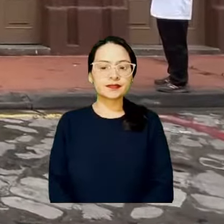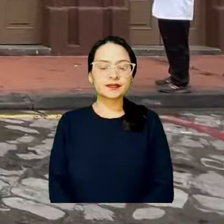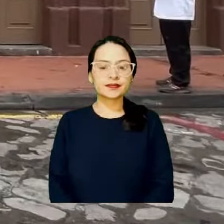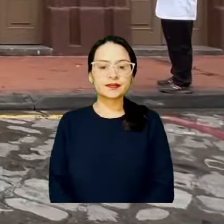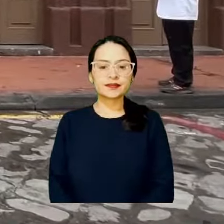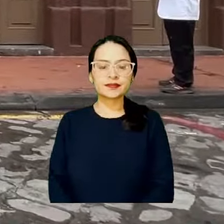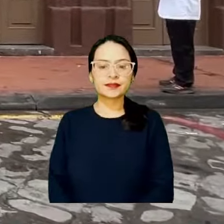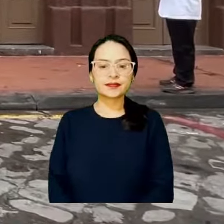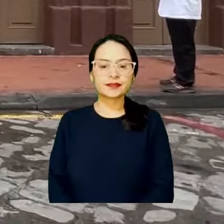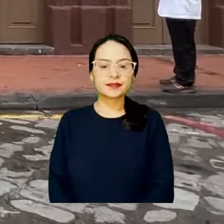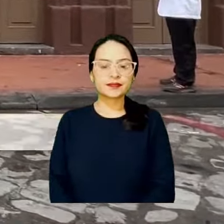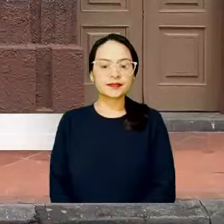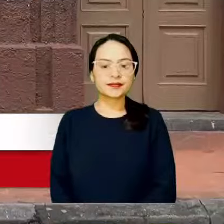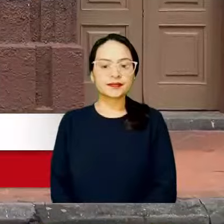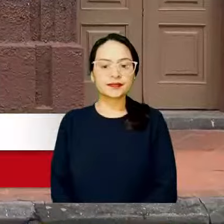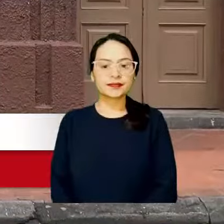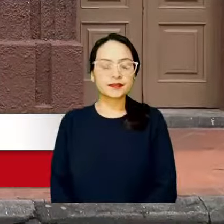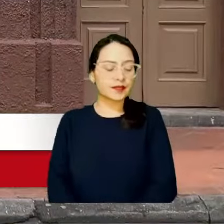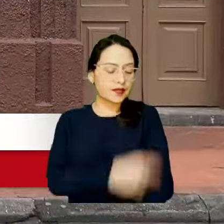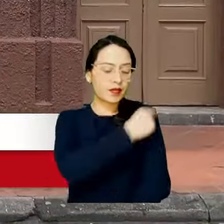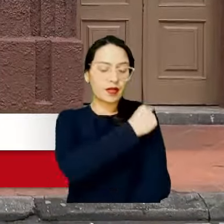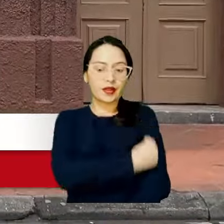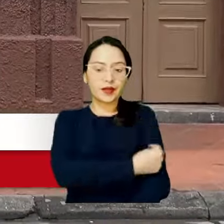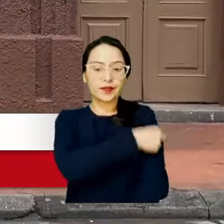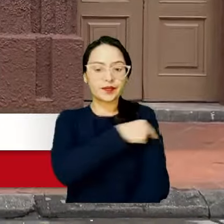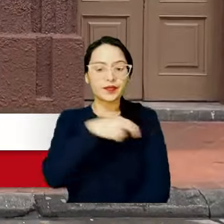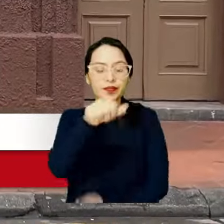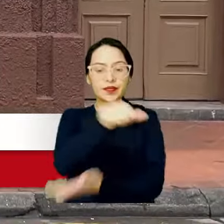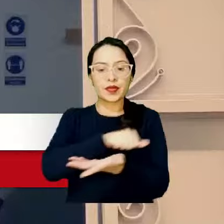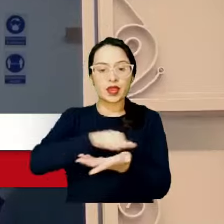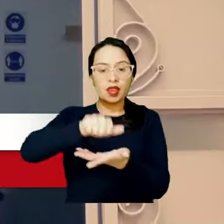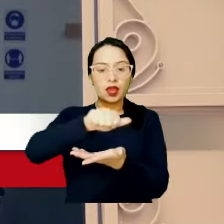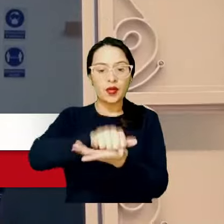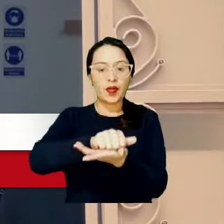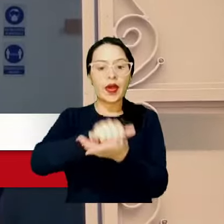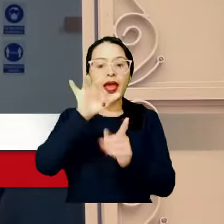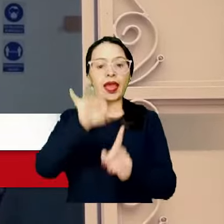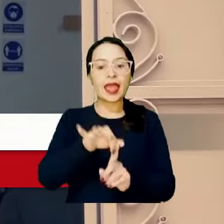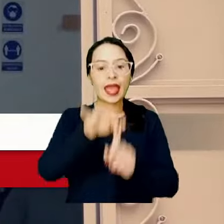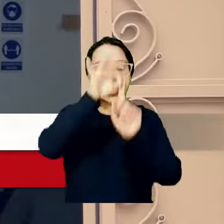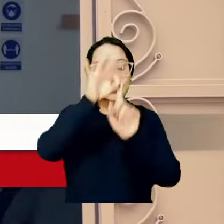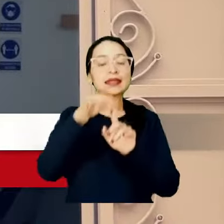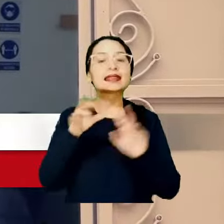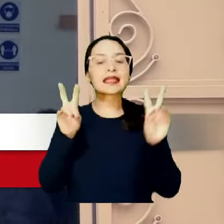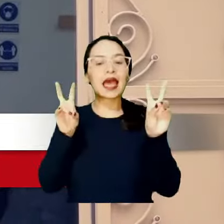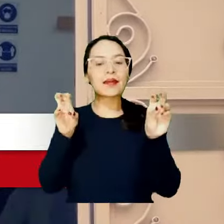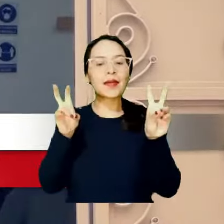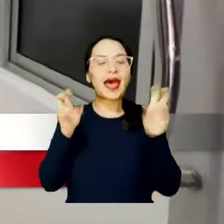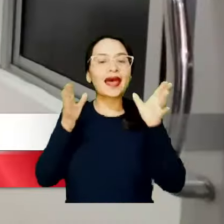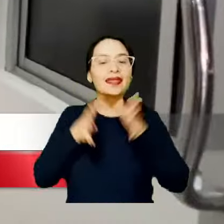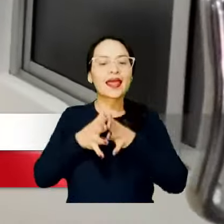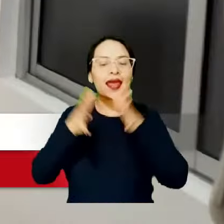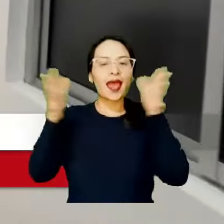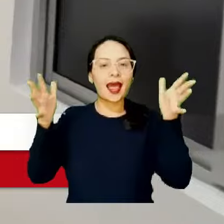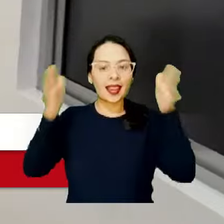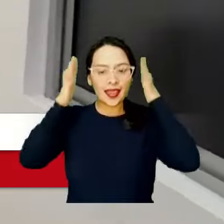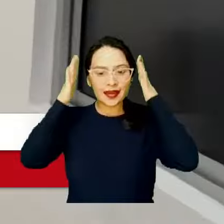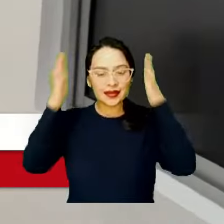La Cruz Roja de la SUAY realizó el lanzamiento de las especialidades de Medicina General,